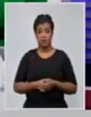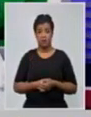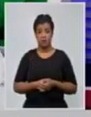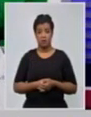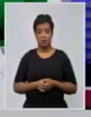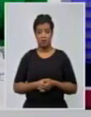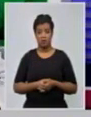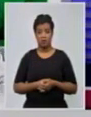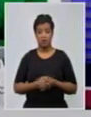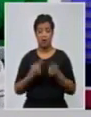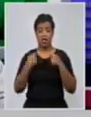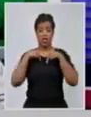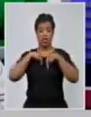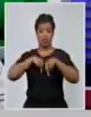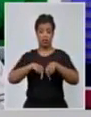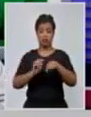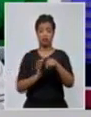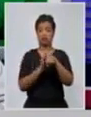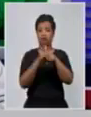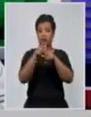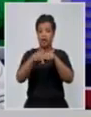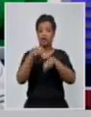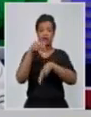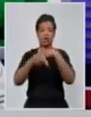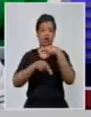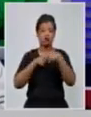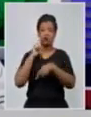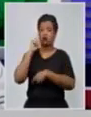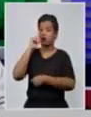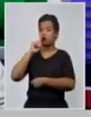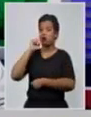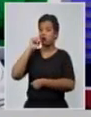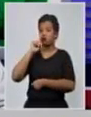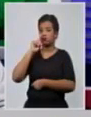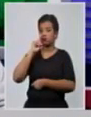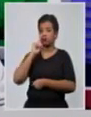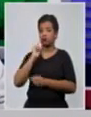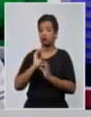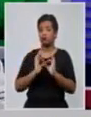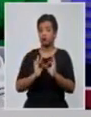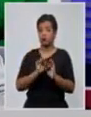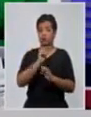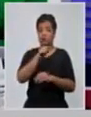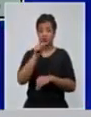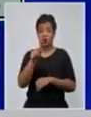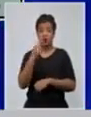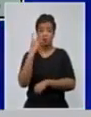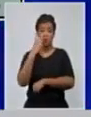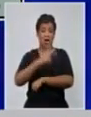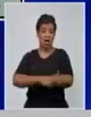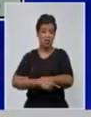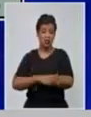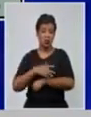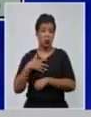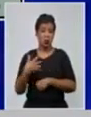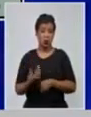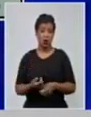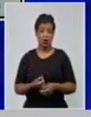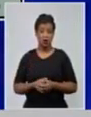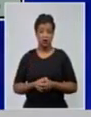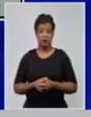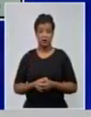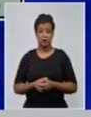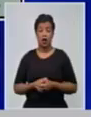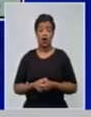incubando la enfermedad y aquí se hace el diagnóstico, pues proceden, o sea, pertenecen a